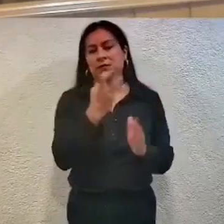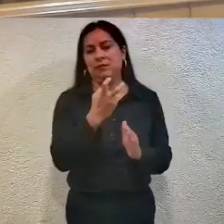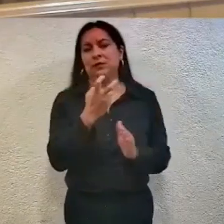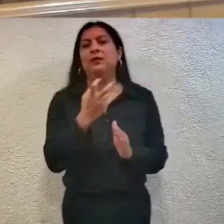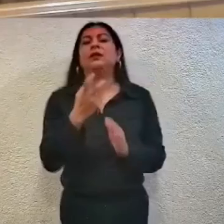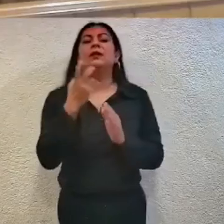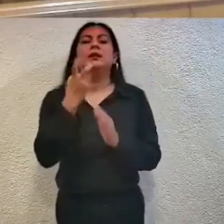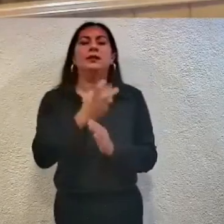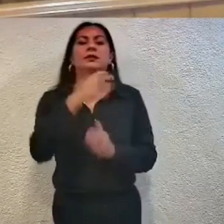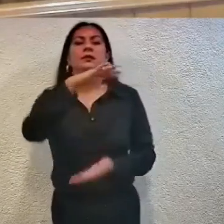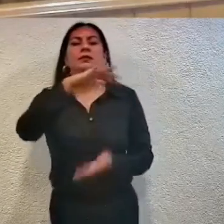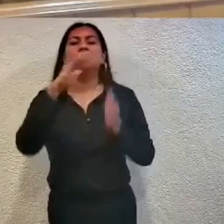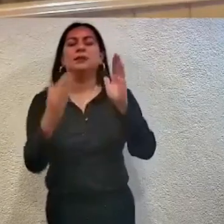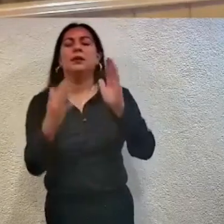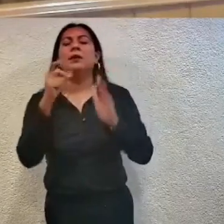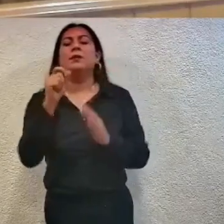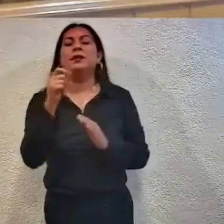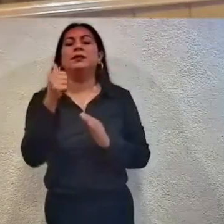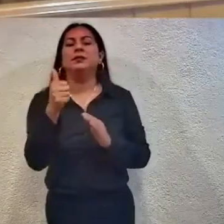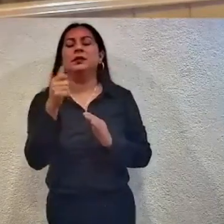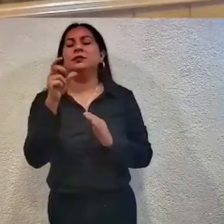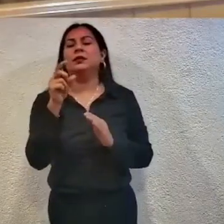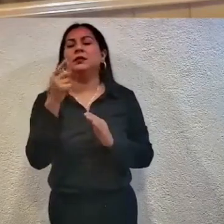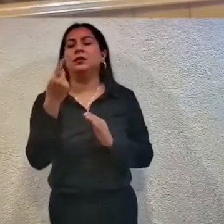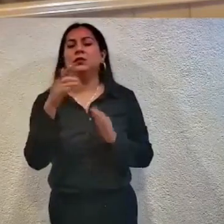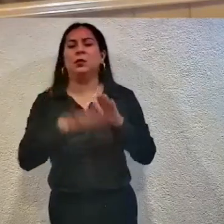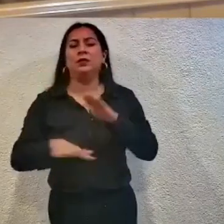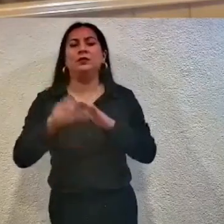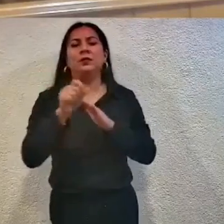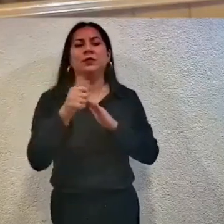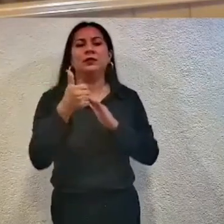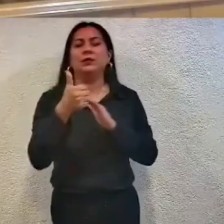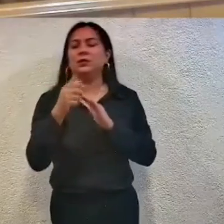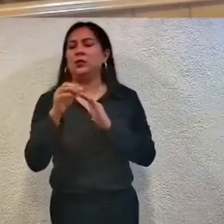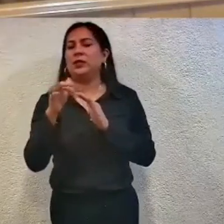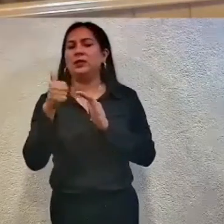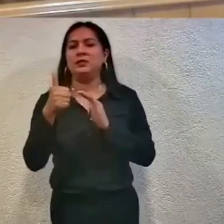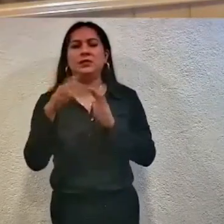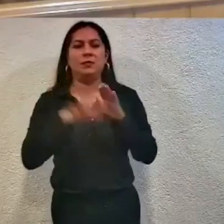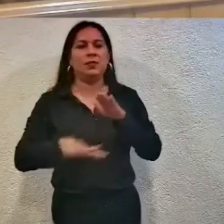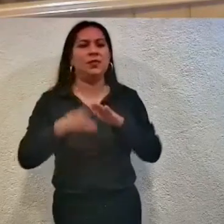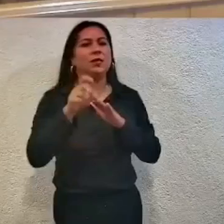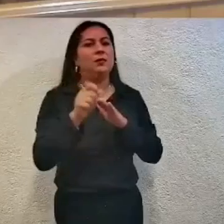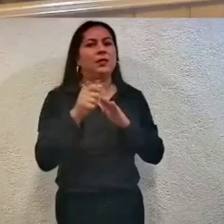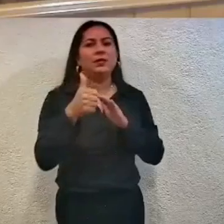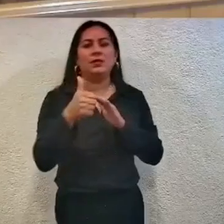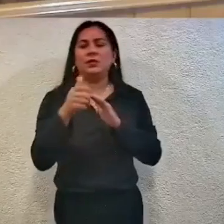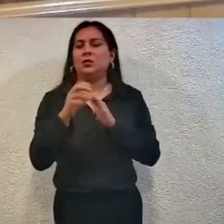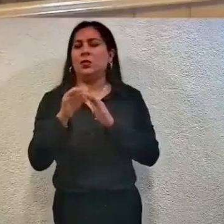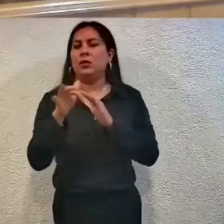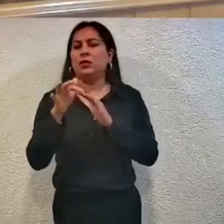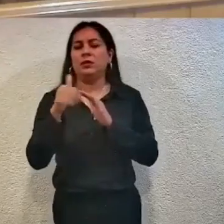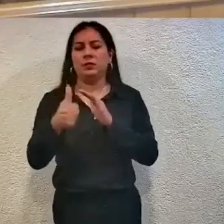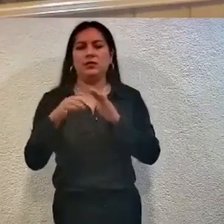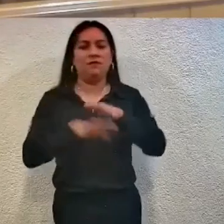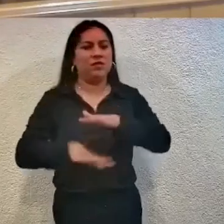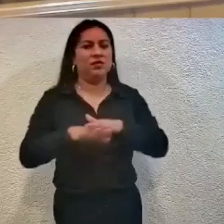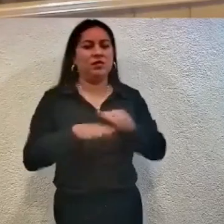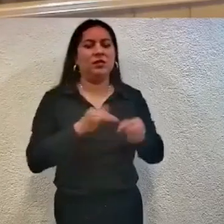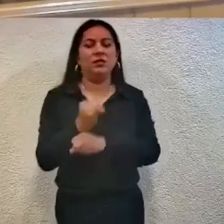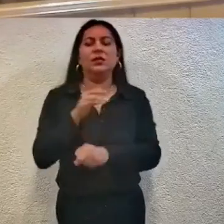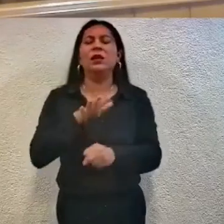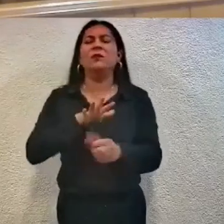recibida en dichas casillas. Referente a las casillas 2631 básica, 2646 básica y